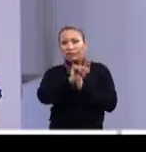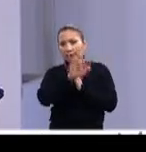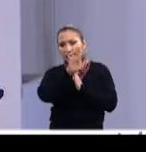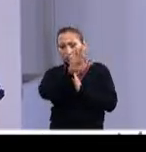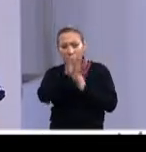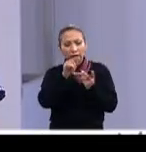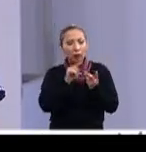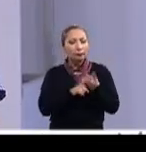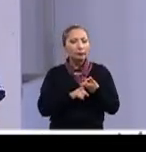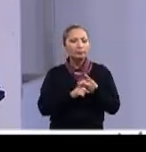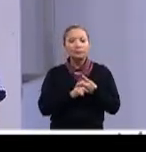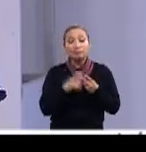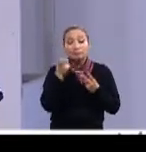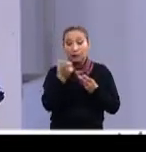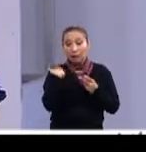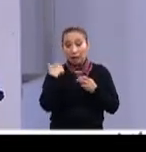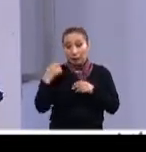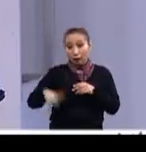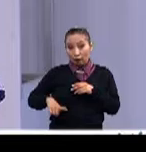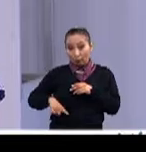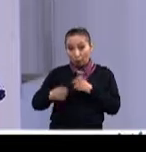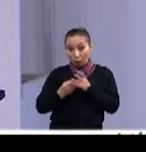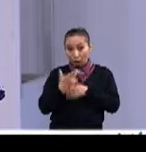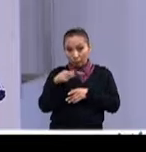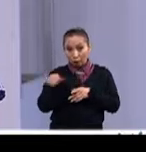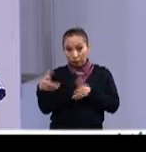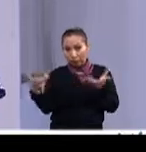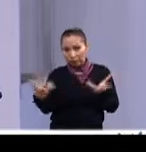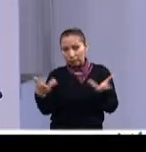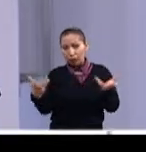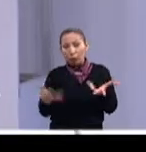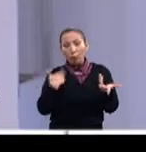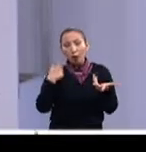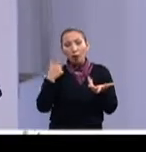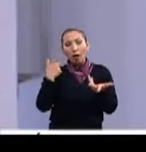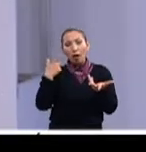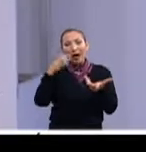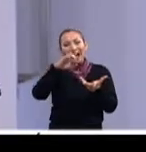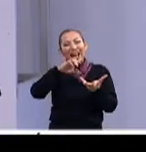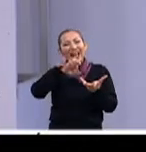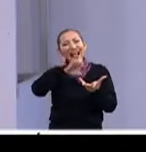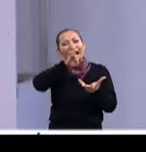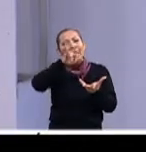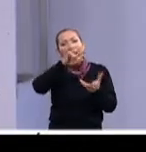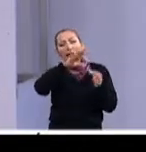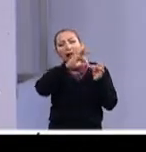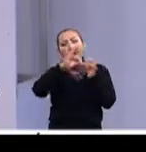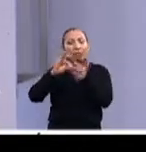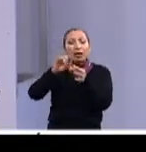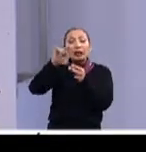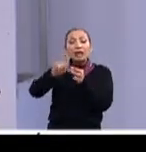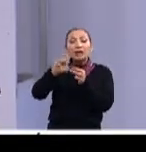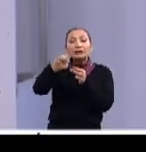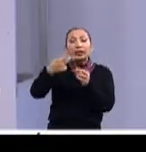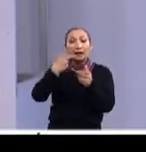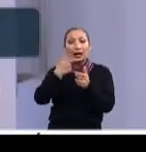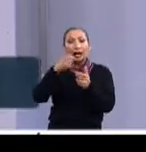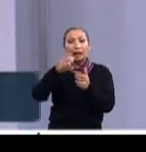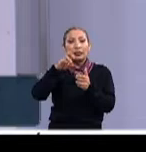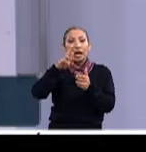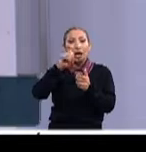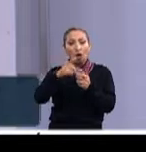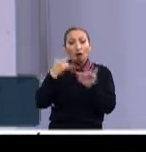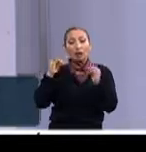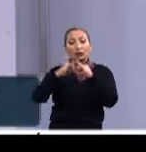1975, en este sexenio se llevó a cabo un eje transversal que comprende todo lo que es la cuestión de género en